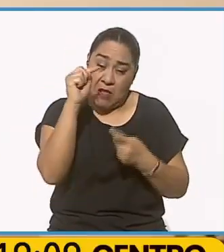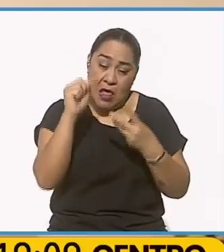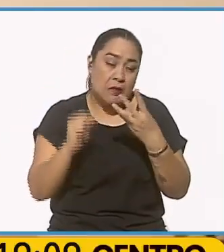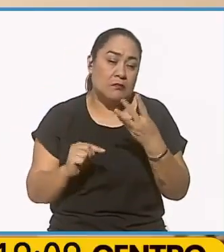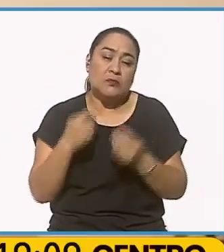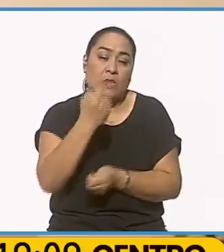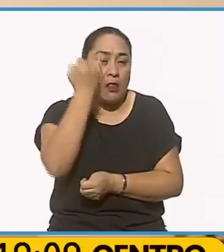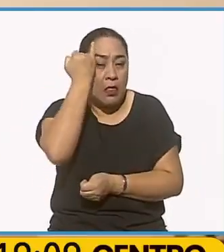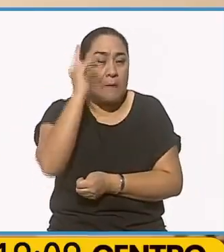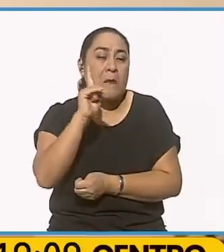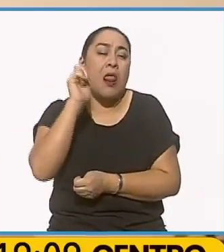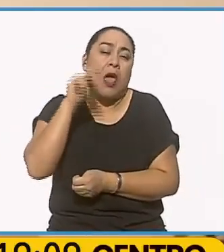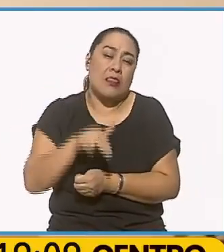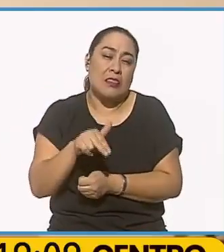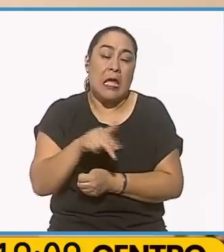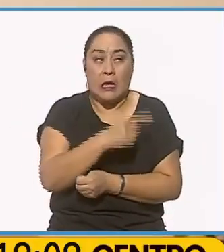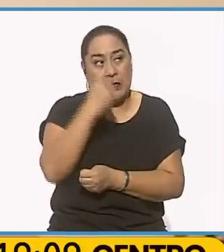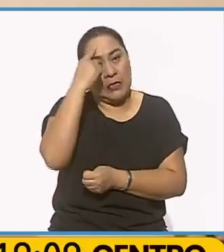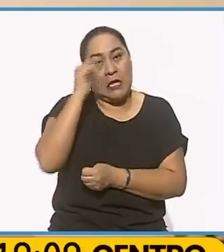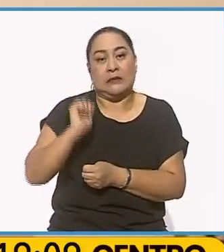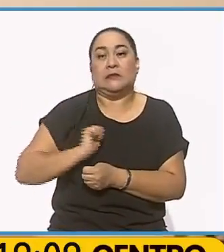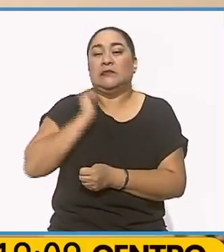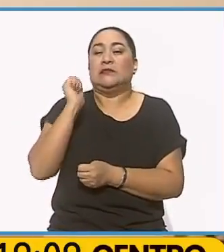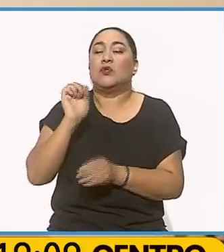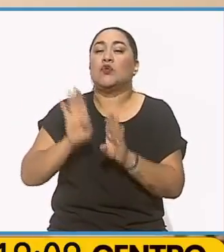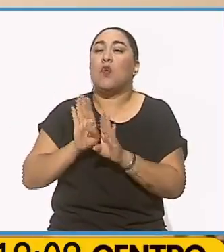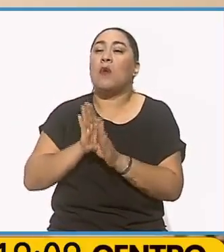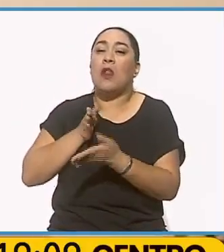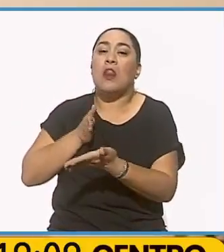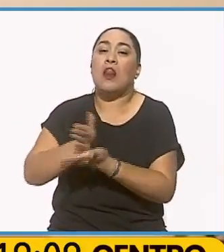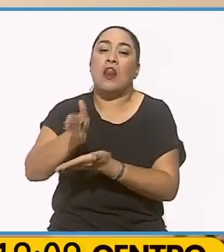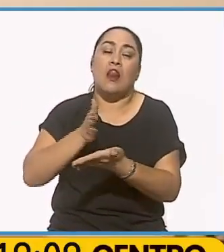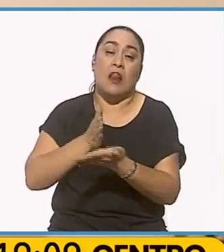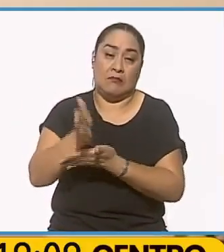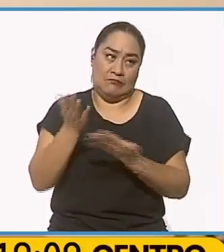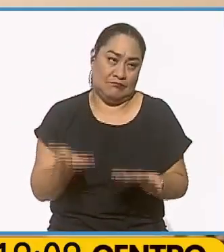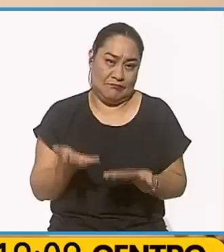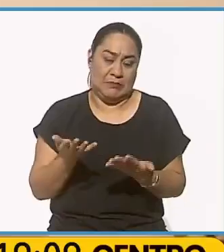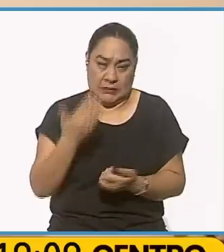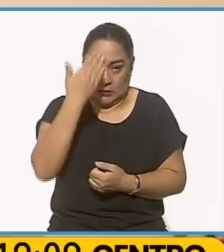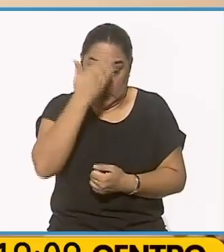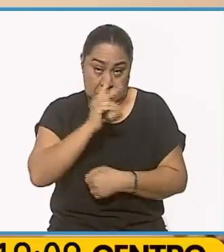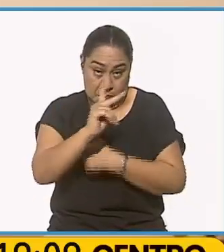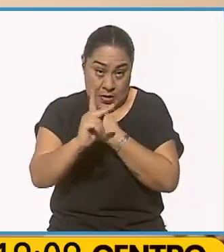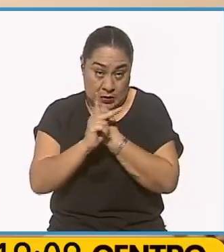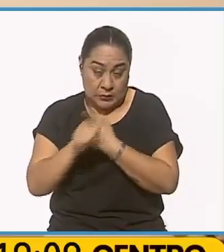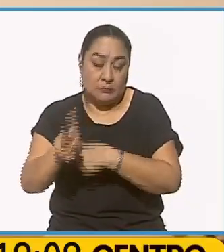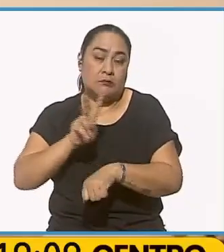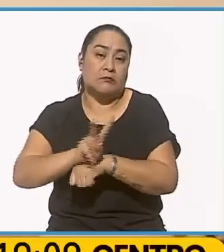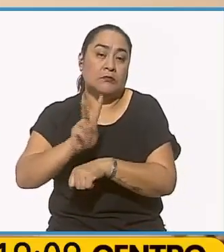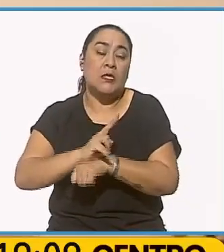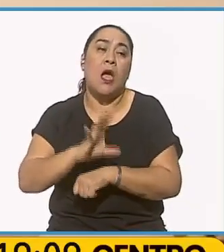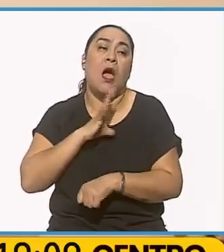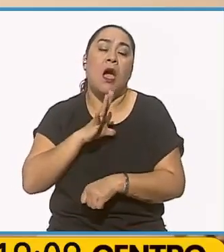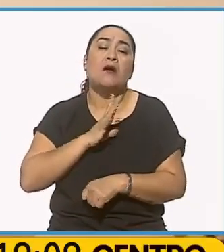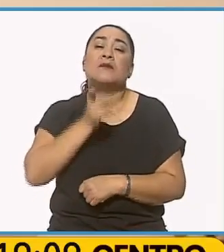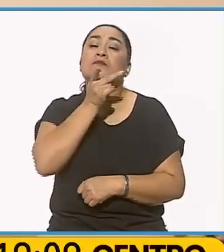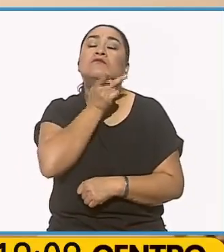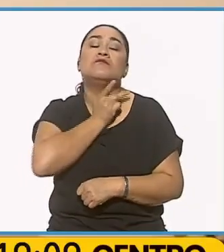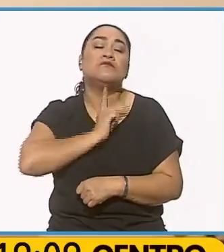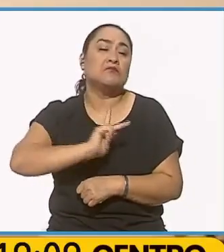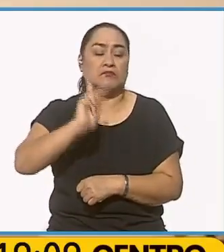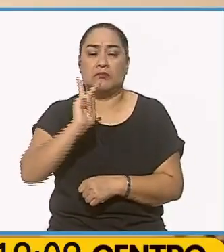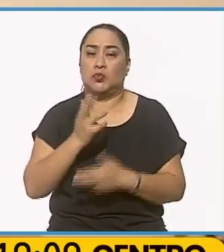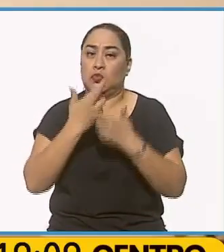argucias para la intervención de tipo contemporánea en torno a un país que, no nos podemos olvidar, tiene las reservas petroleras